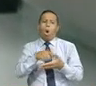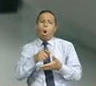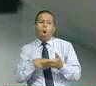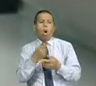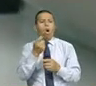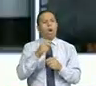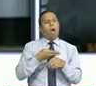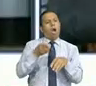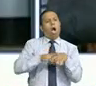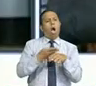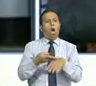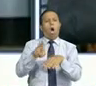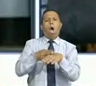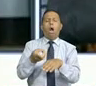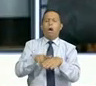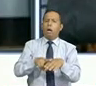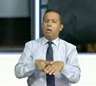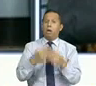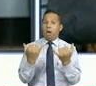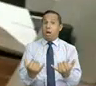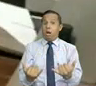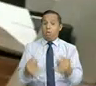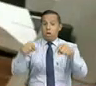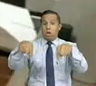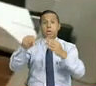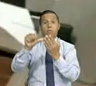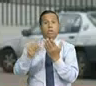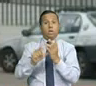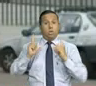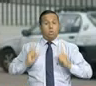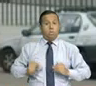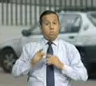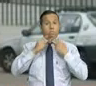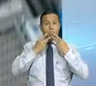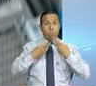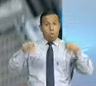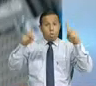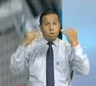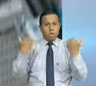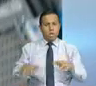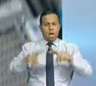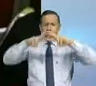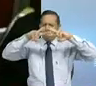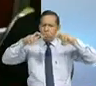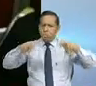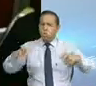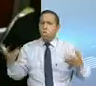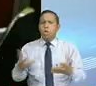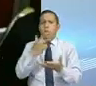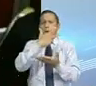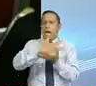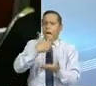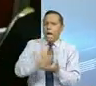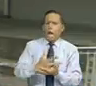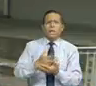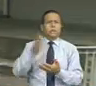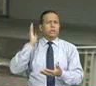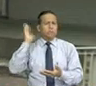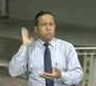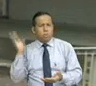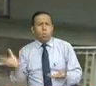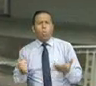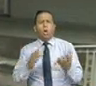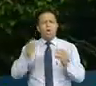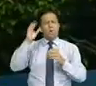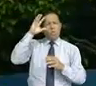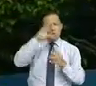Salud Pública en las provincias de Guayas, Pichincha, Los Ríos, Tungurahua, Bolívar, Carchi e Imbabura, sin dejar de lado el